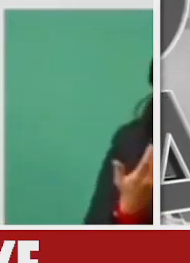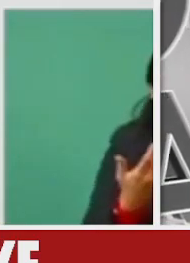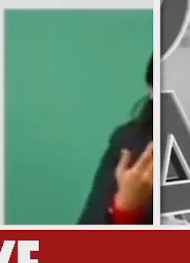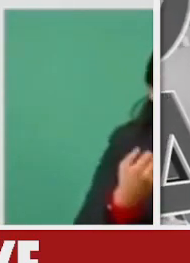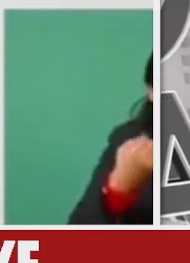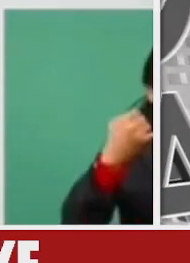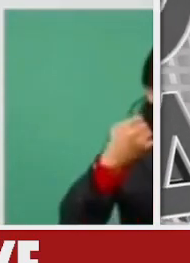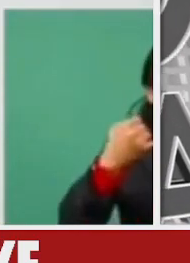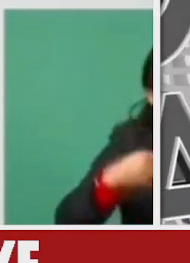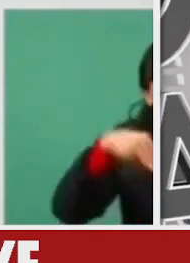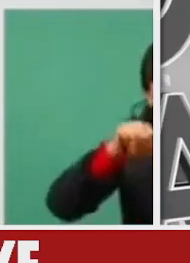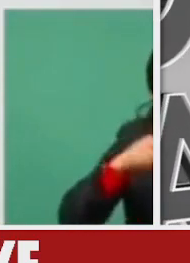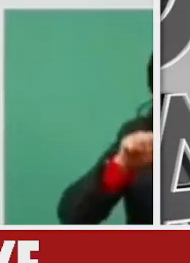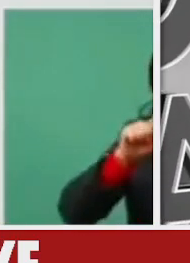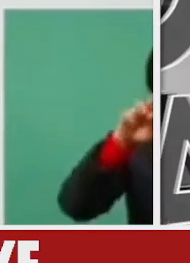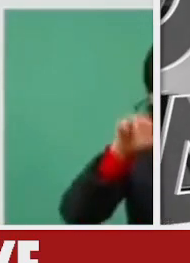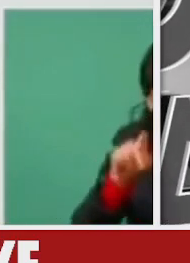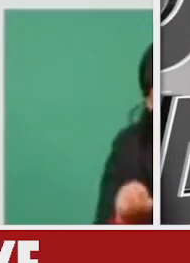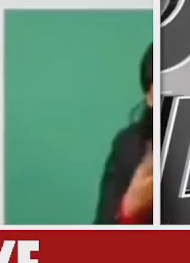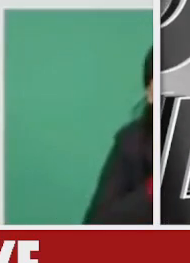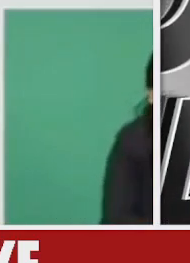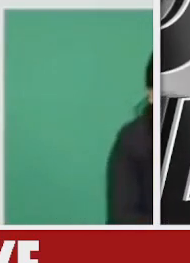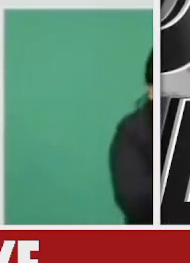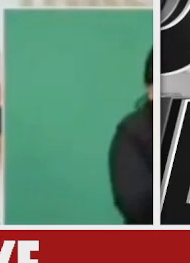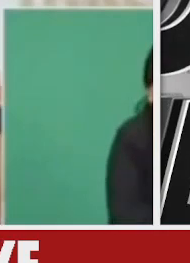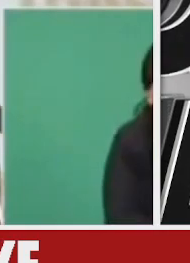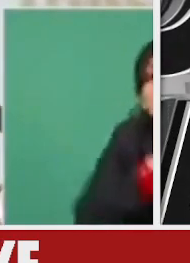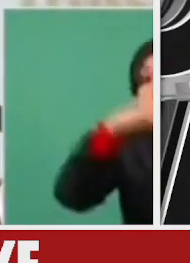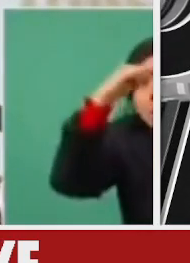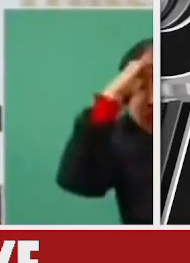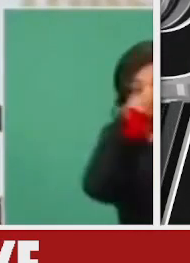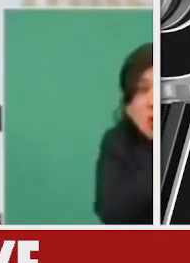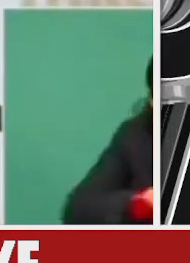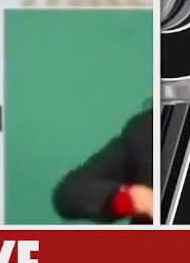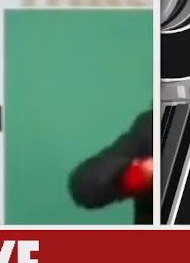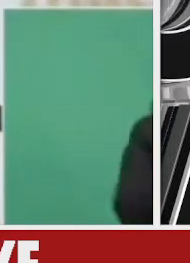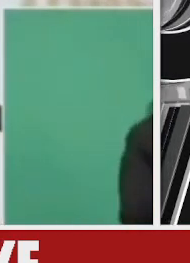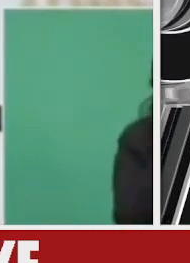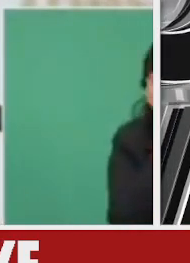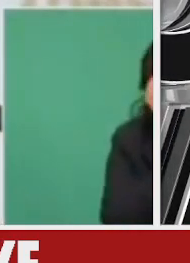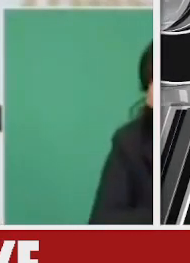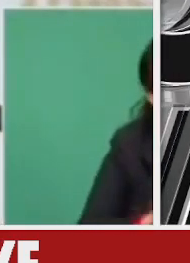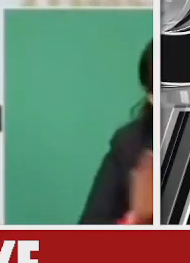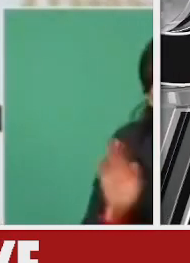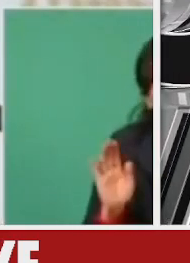generalizar también sencillamente que esté